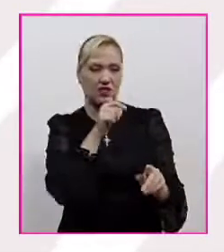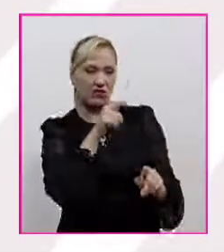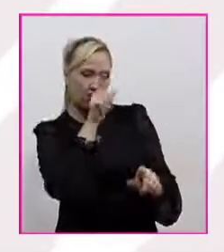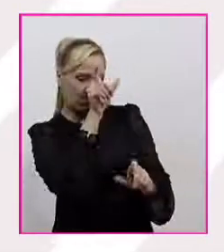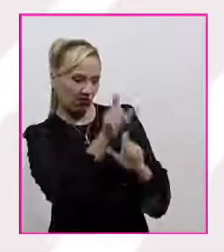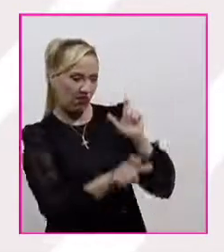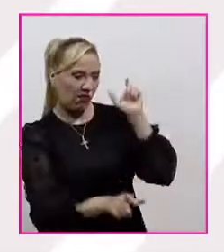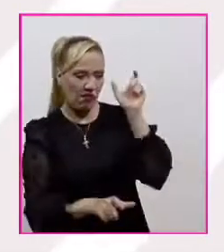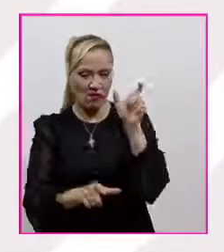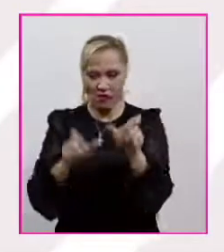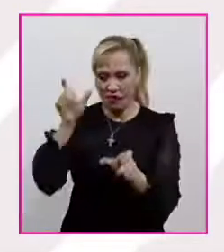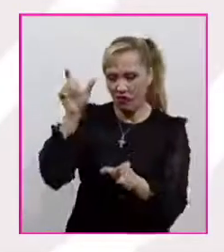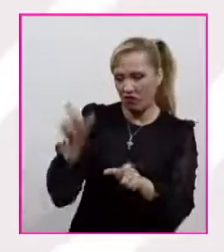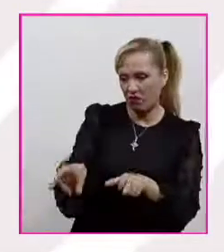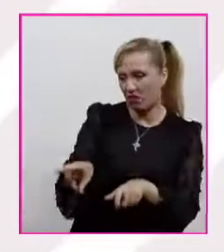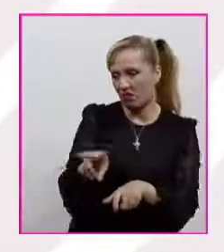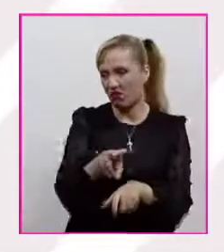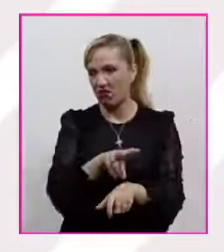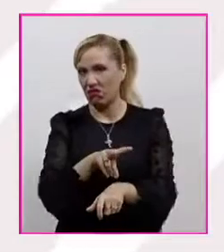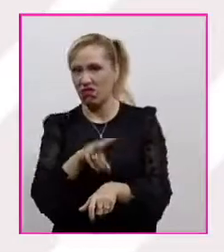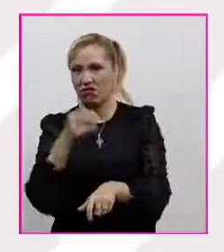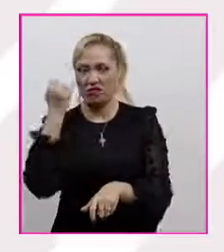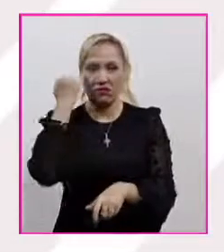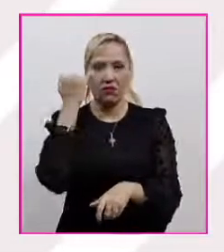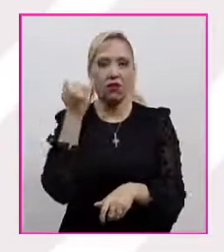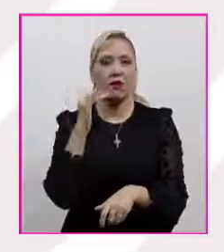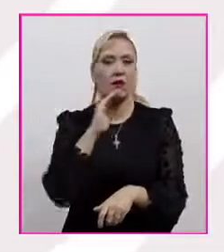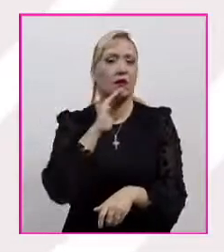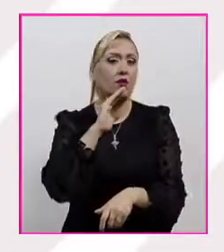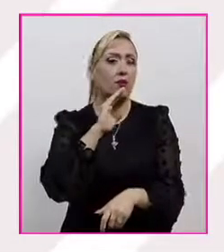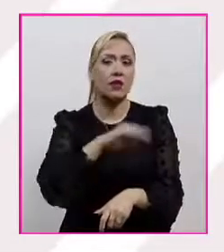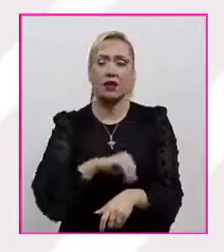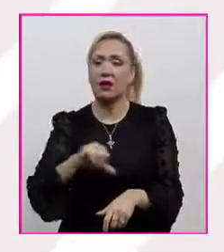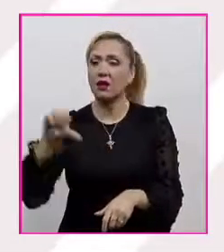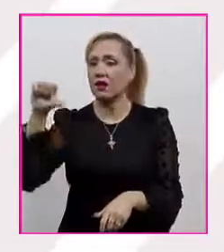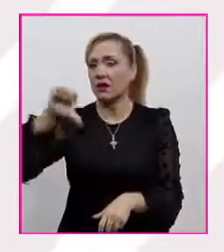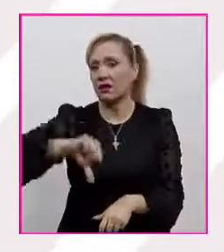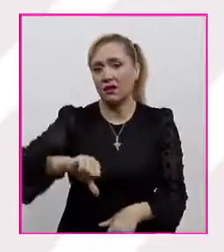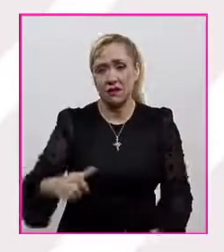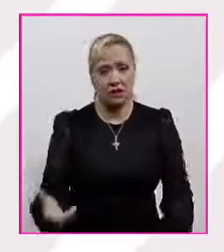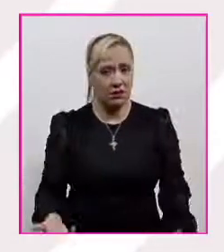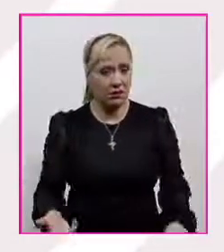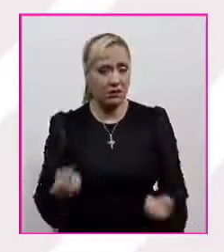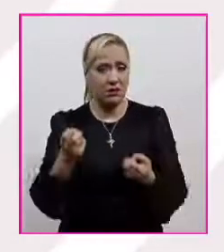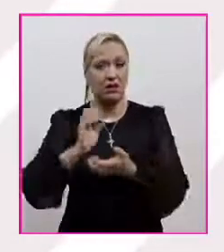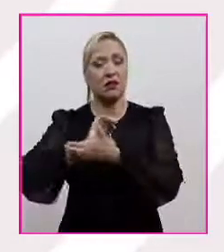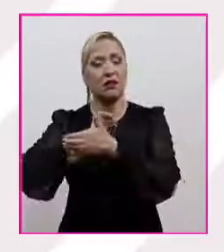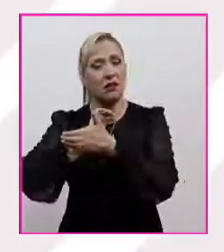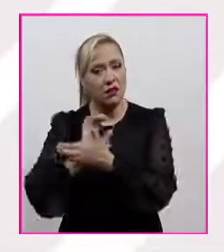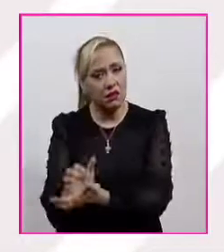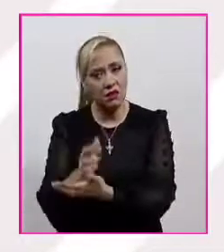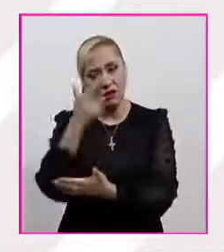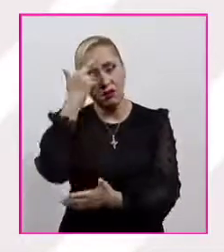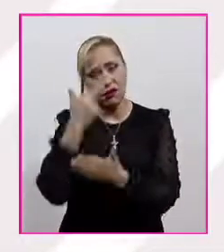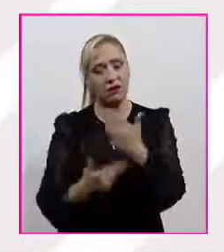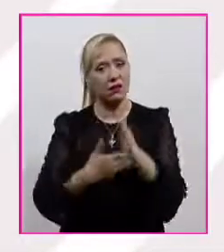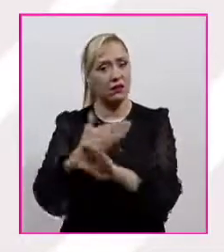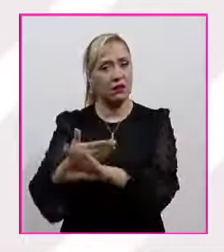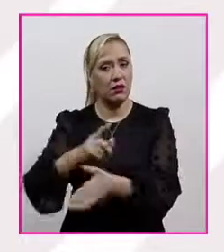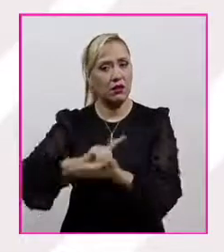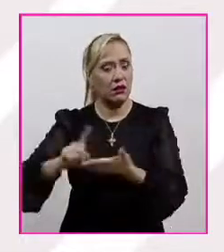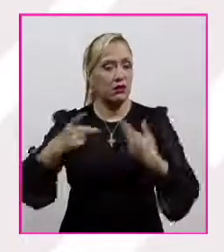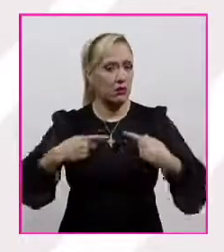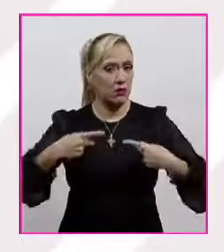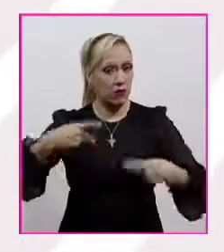racistas hacia las personas migrantes, pues funcionan en este doble sentido, en tanto que discriminan y violentan los derechos de las